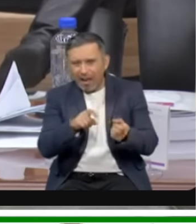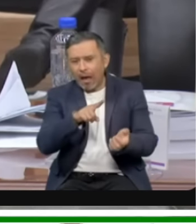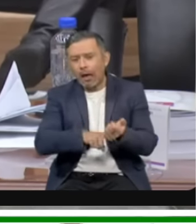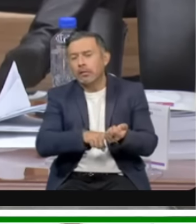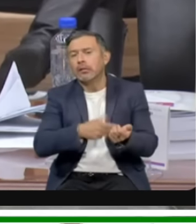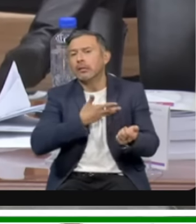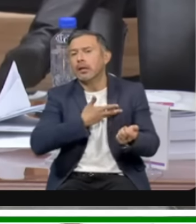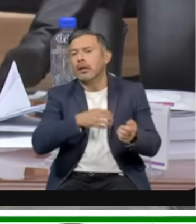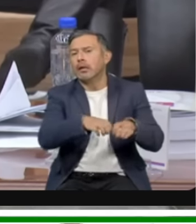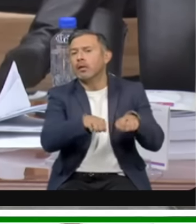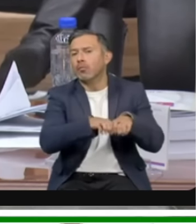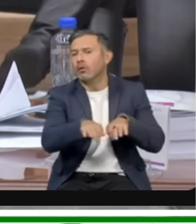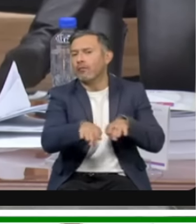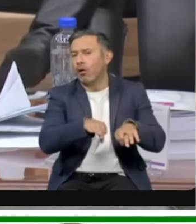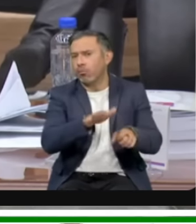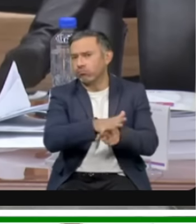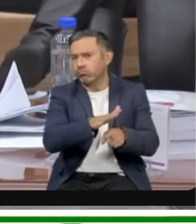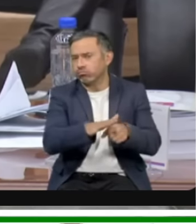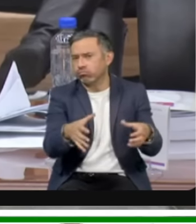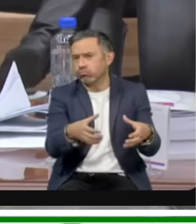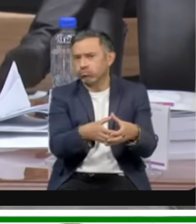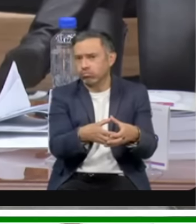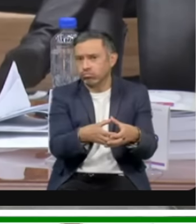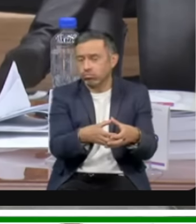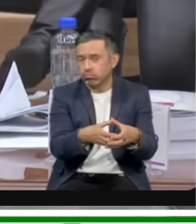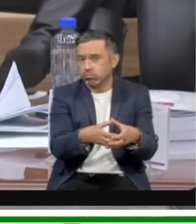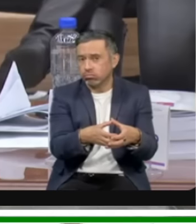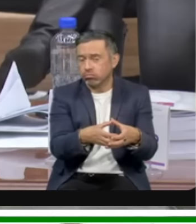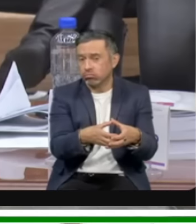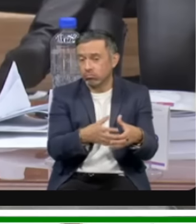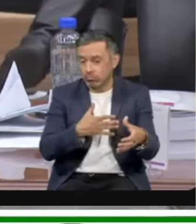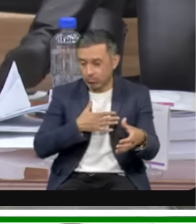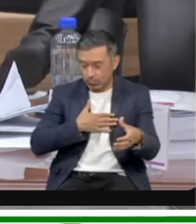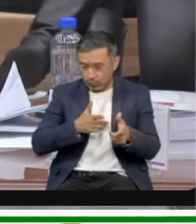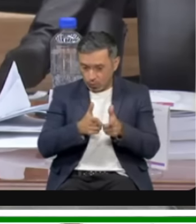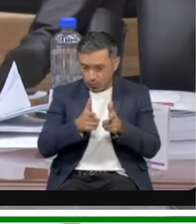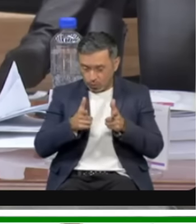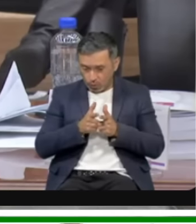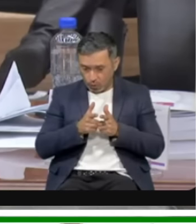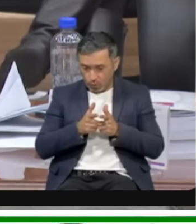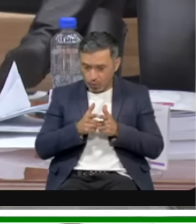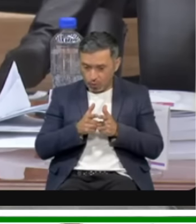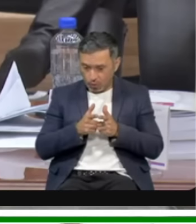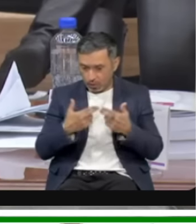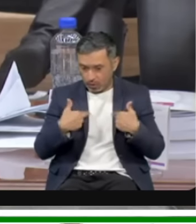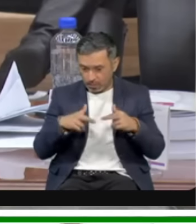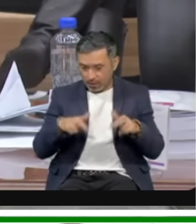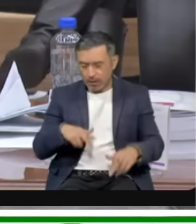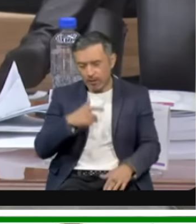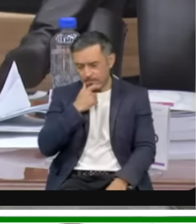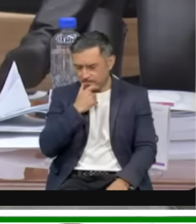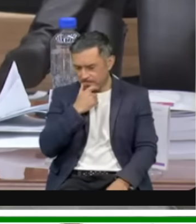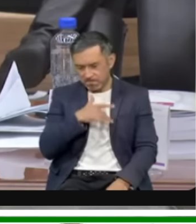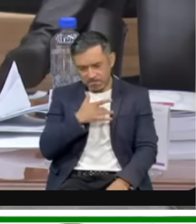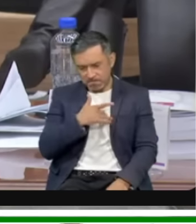de trabajo Y para esta representación pues no nos satisface el hecho de